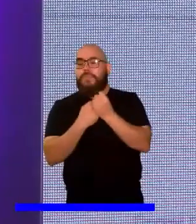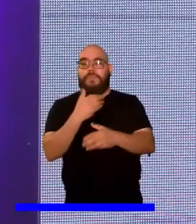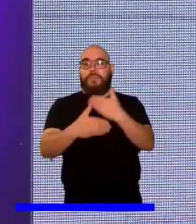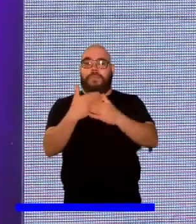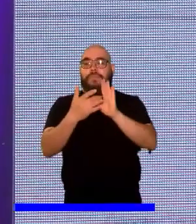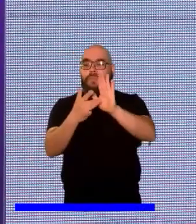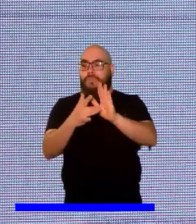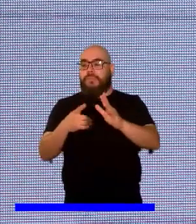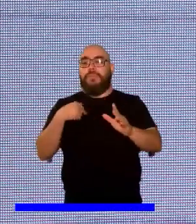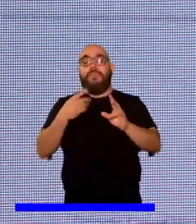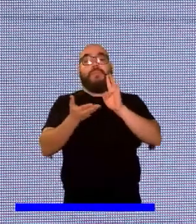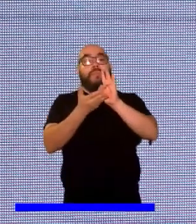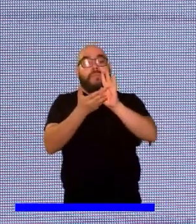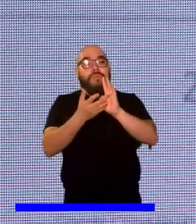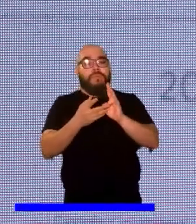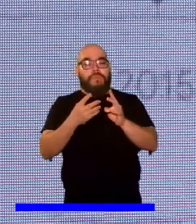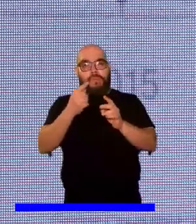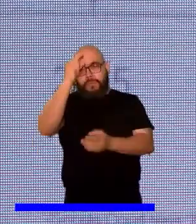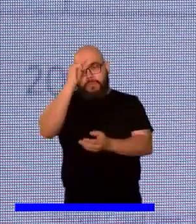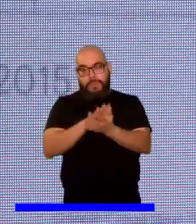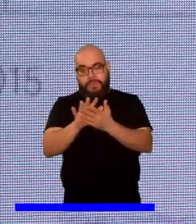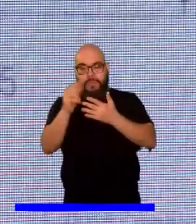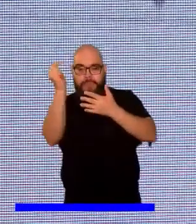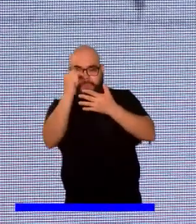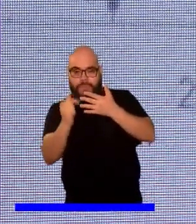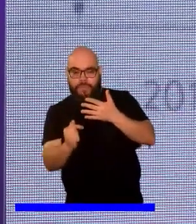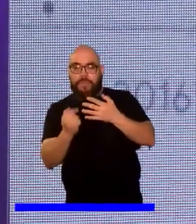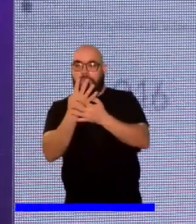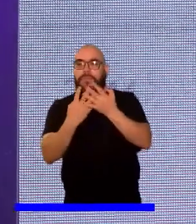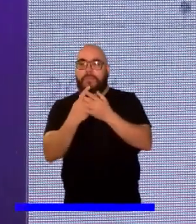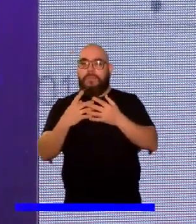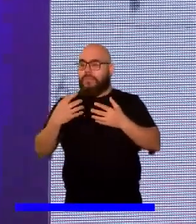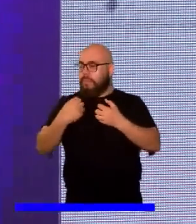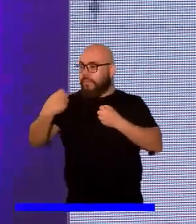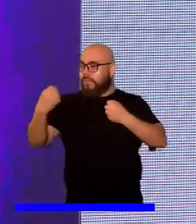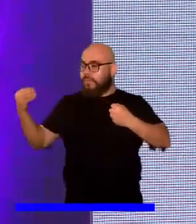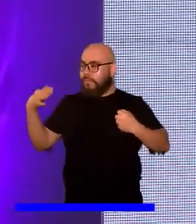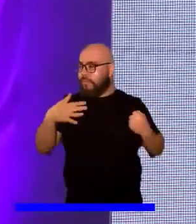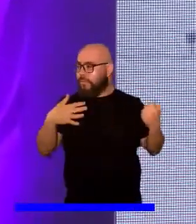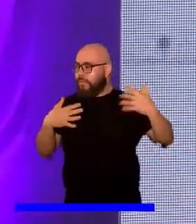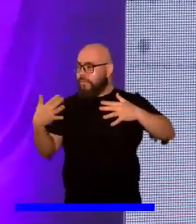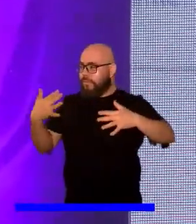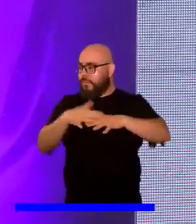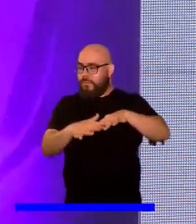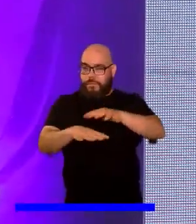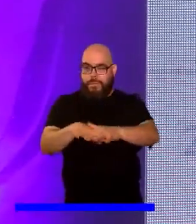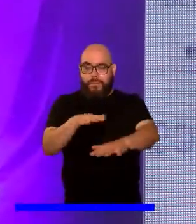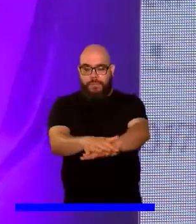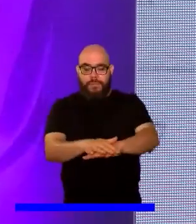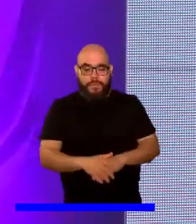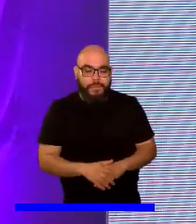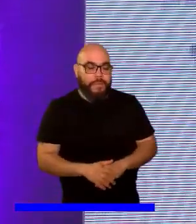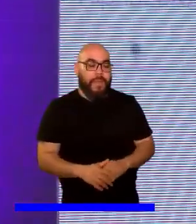modelos de inteligencia artificial basados en una matemática de tensores. Ahorita hablo un poquito más de eso.